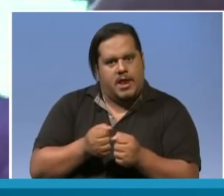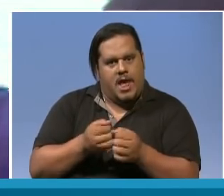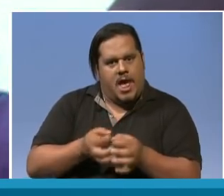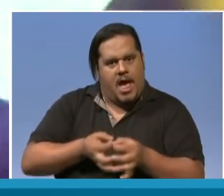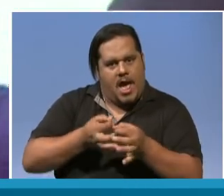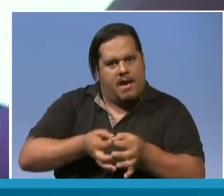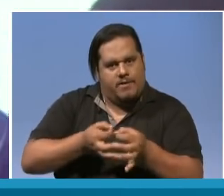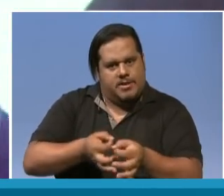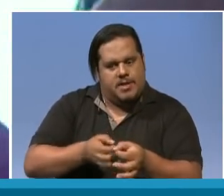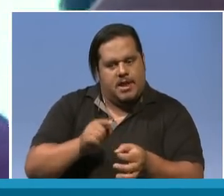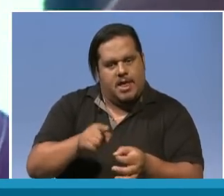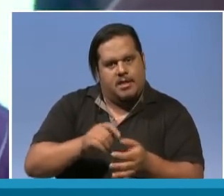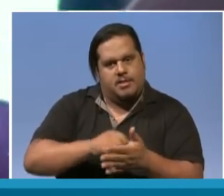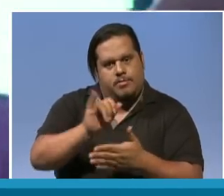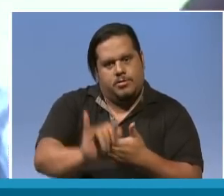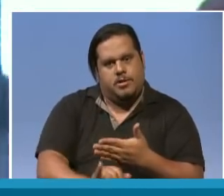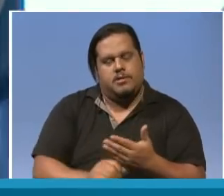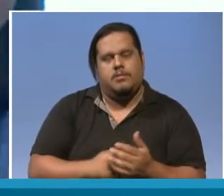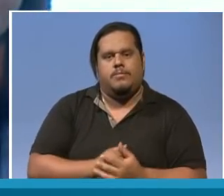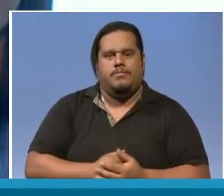proyecto.